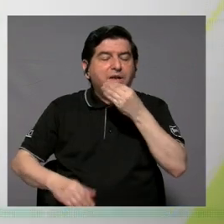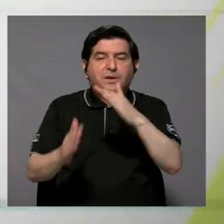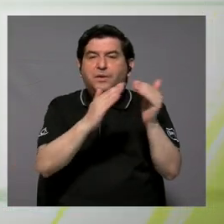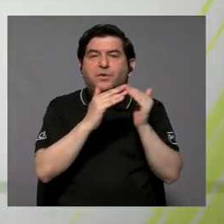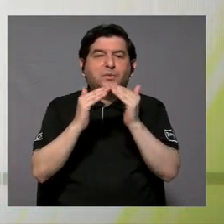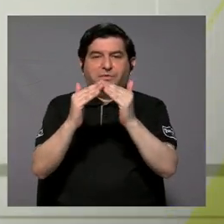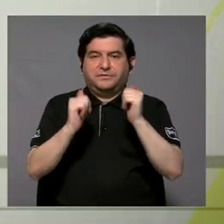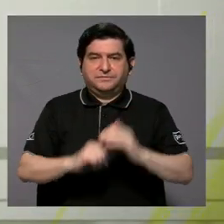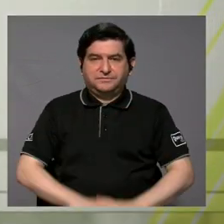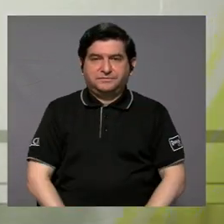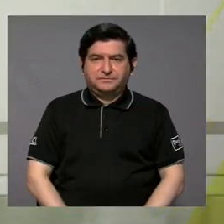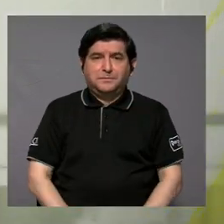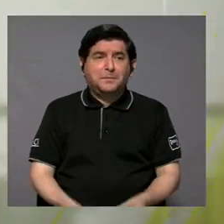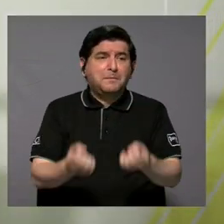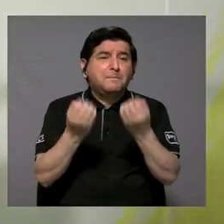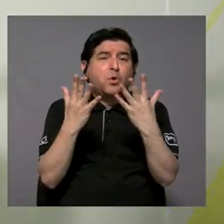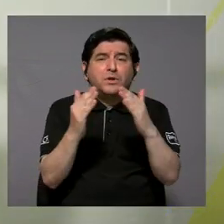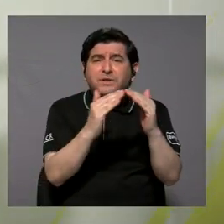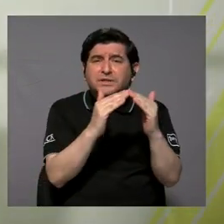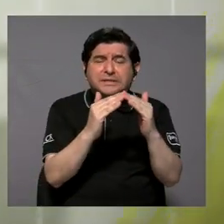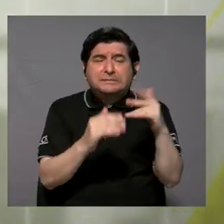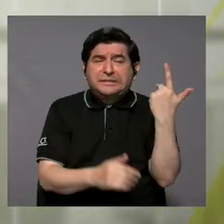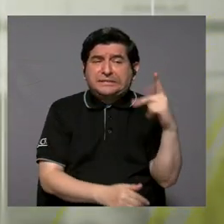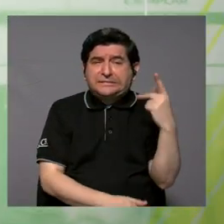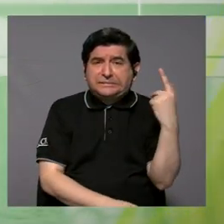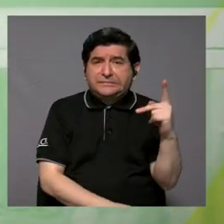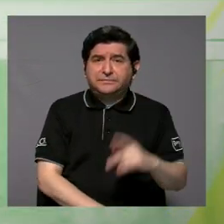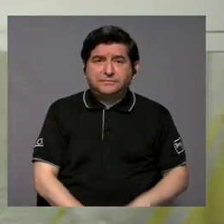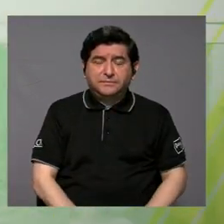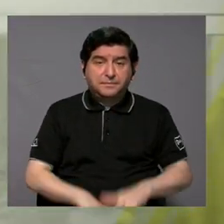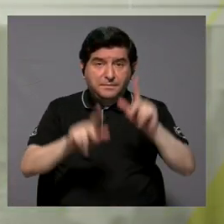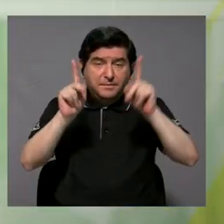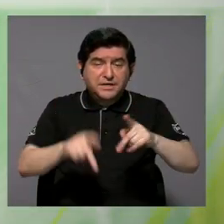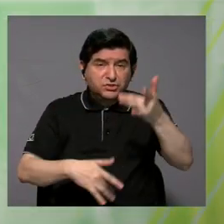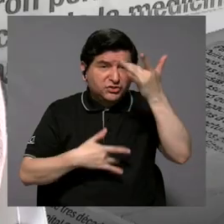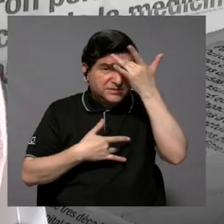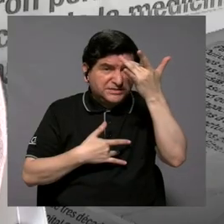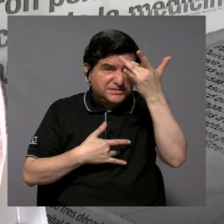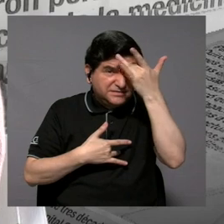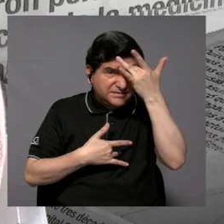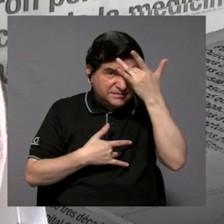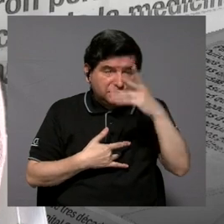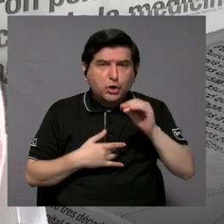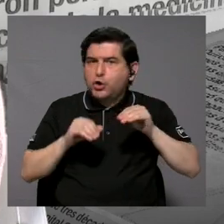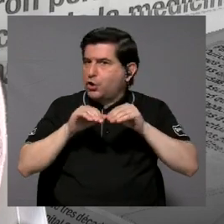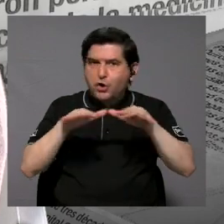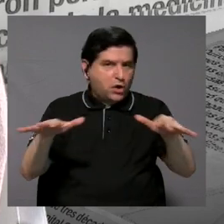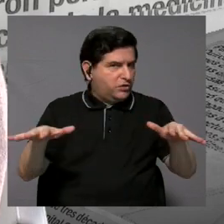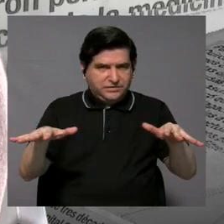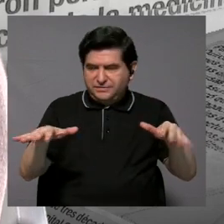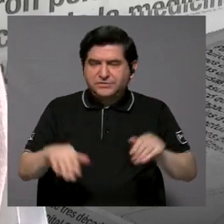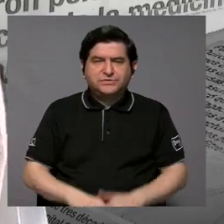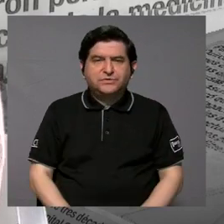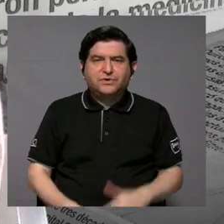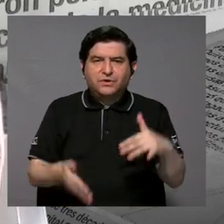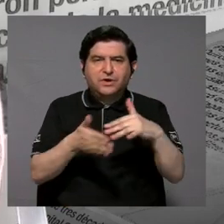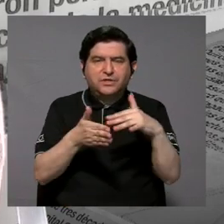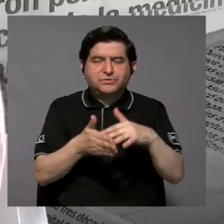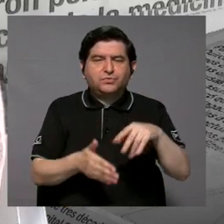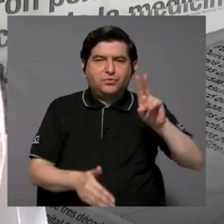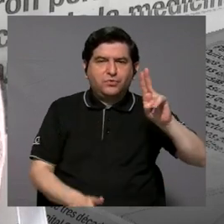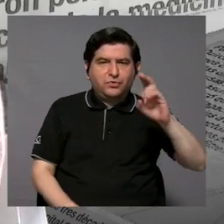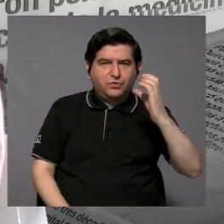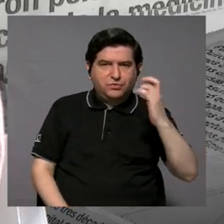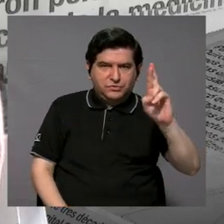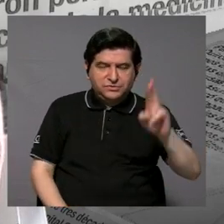la población. Hay muchas poblaciones de riesgo, hay mucha gente con enfermedades no transmisibles. Un estudio de la Universidad de